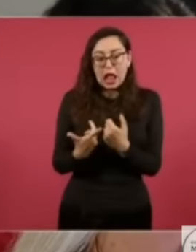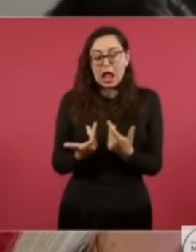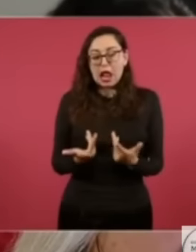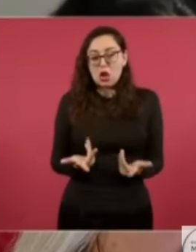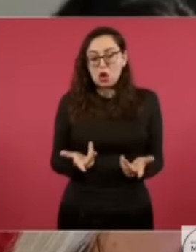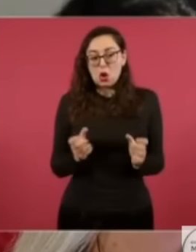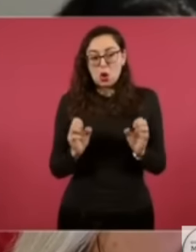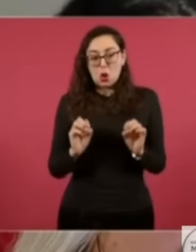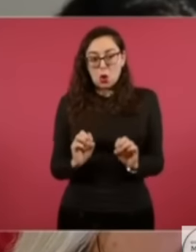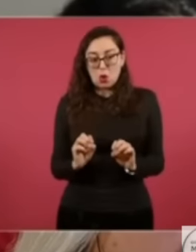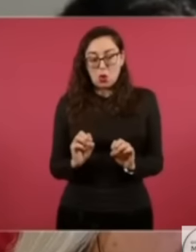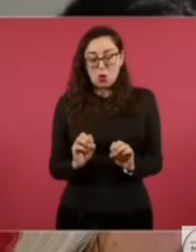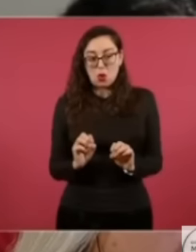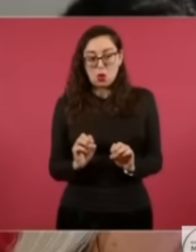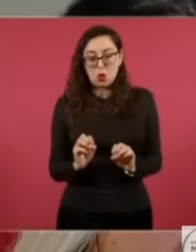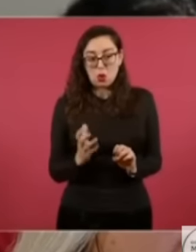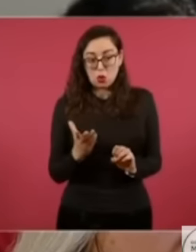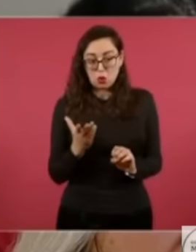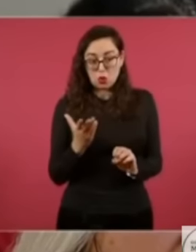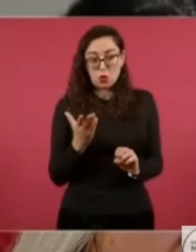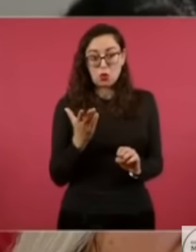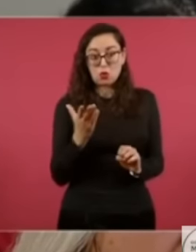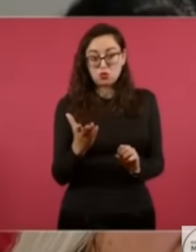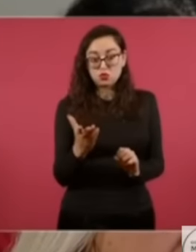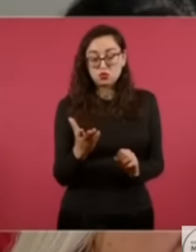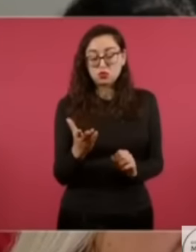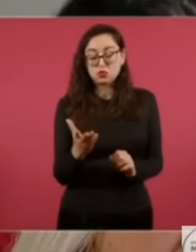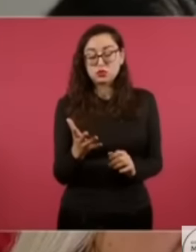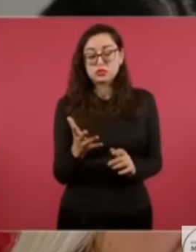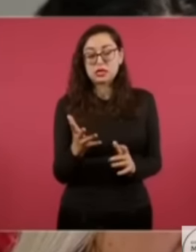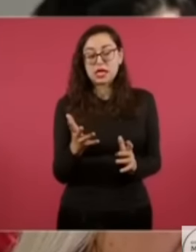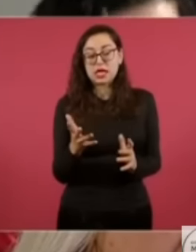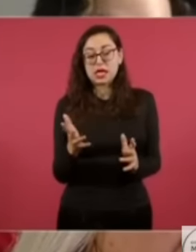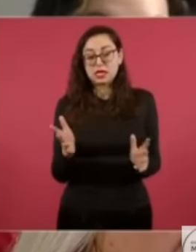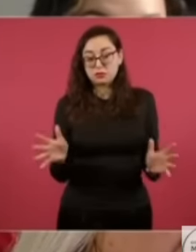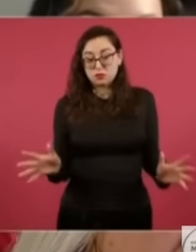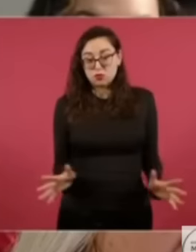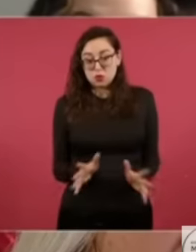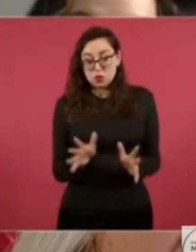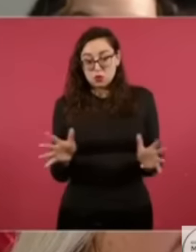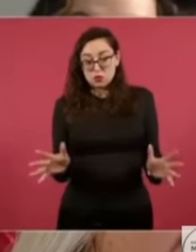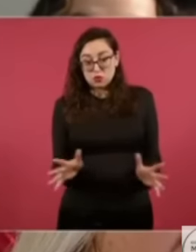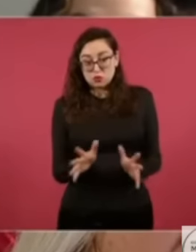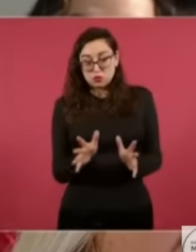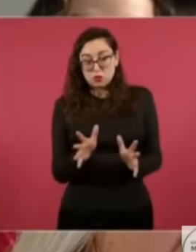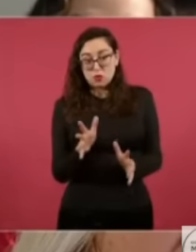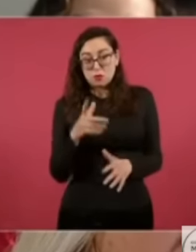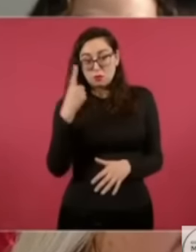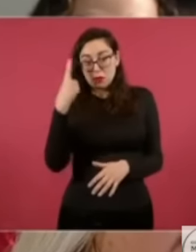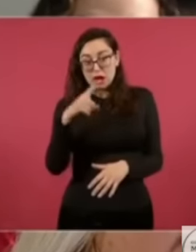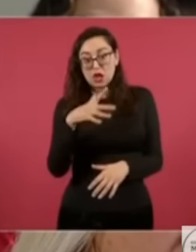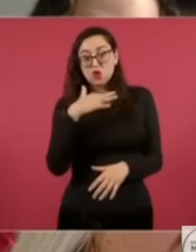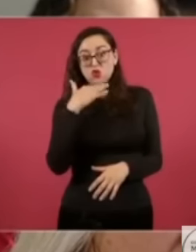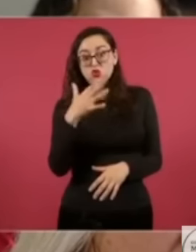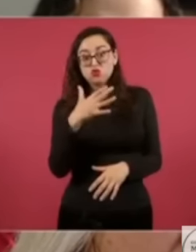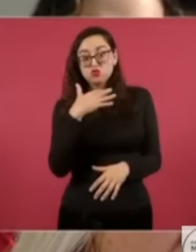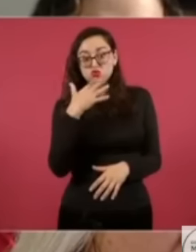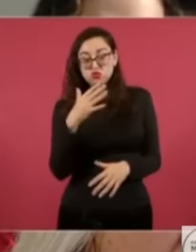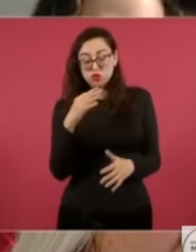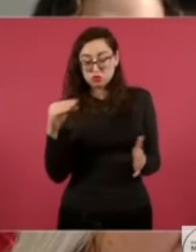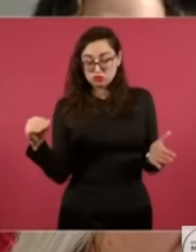¿Usted promovió en su sexenio que el delito de corrupción fuera delito